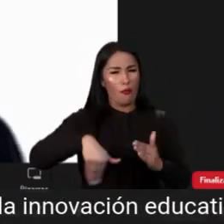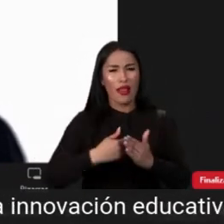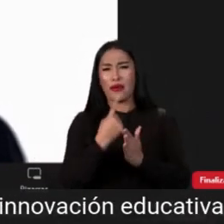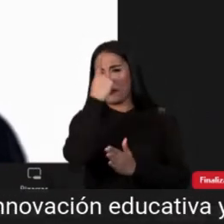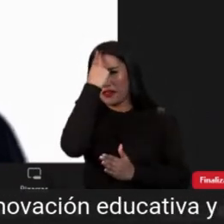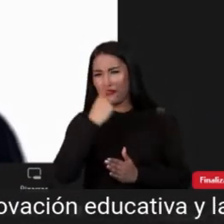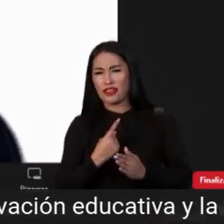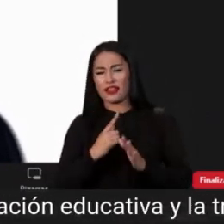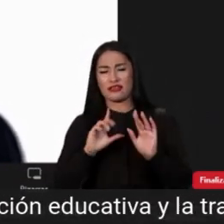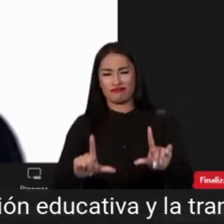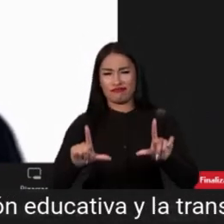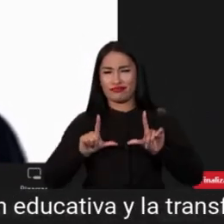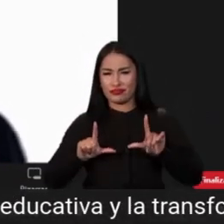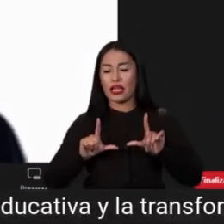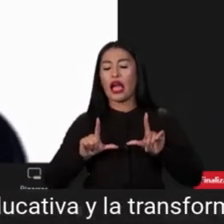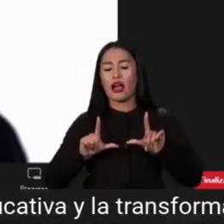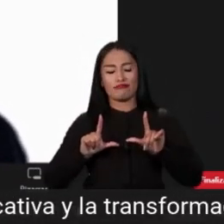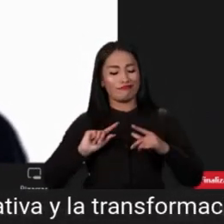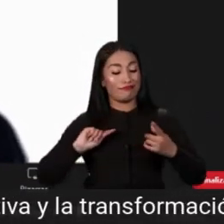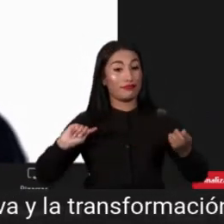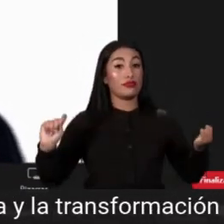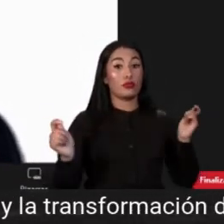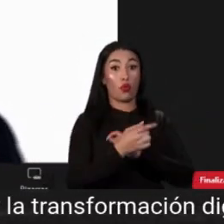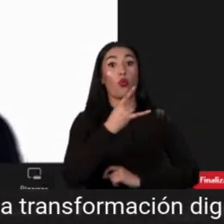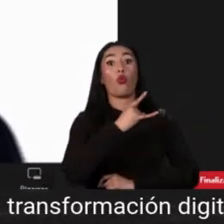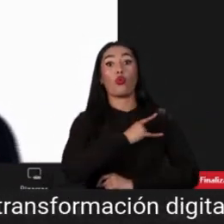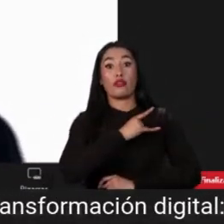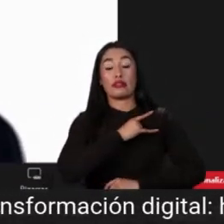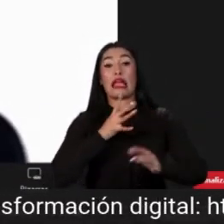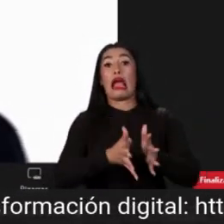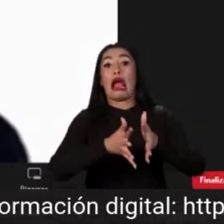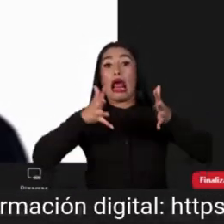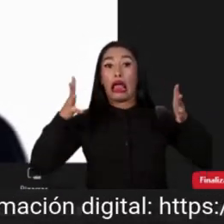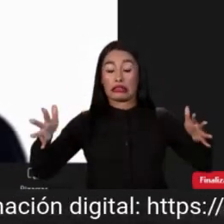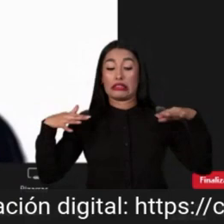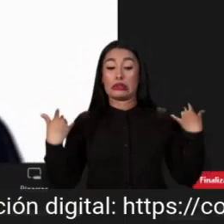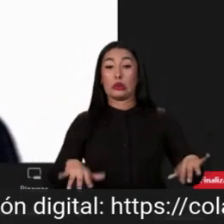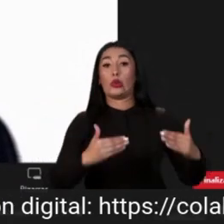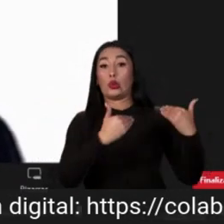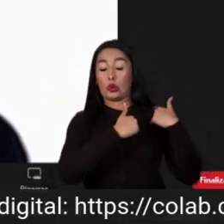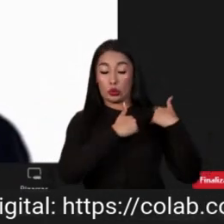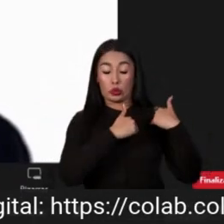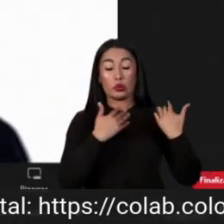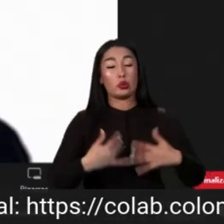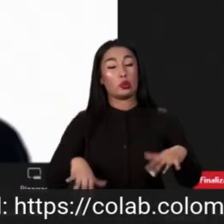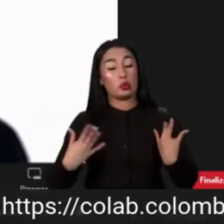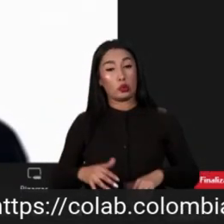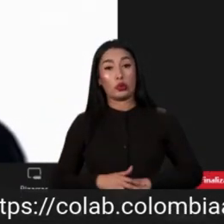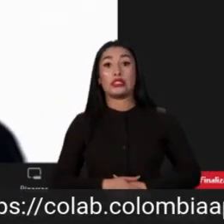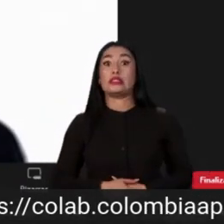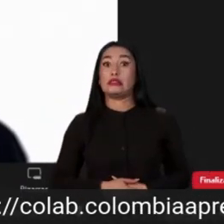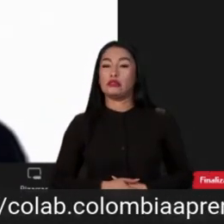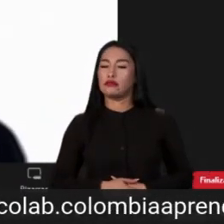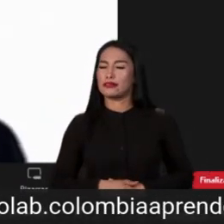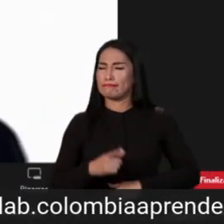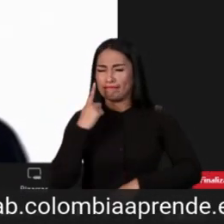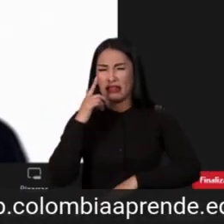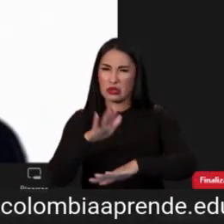pregrado. Somos una universidad bastante grande, entonces también el cambio, para darles una idea, significó